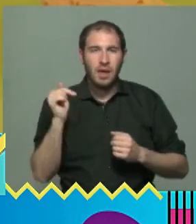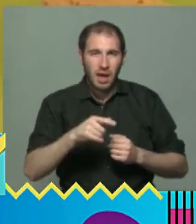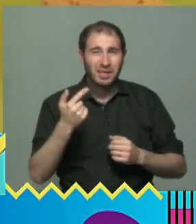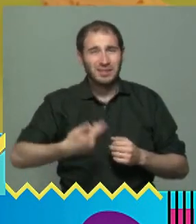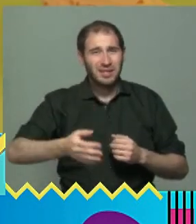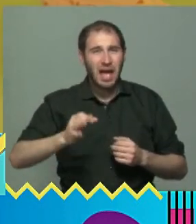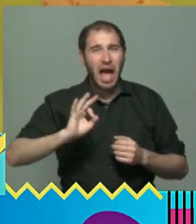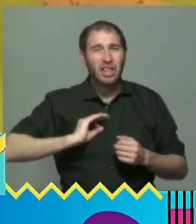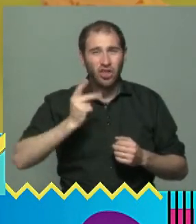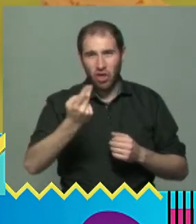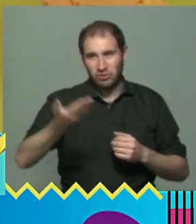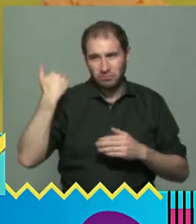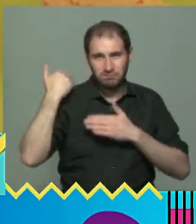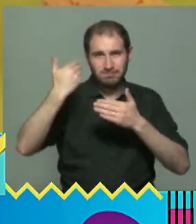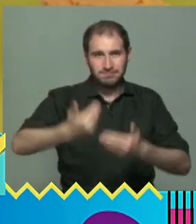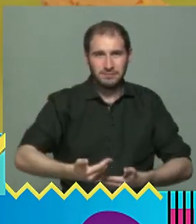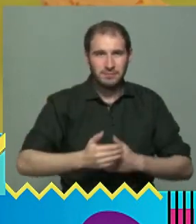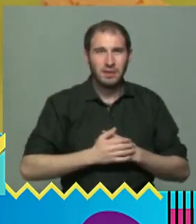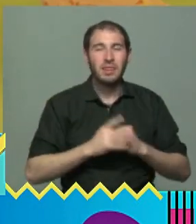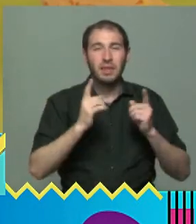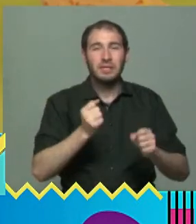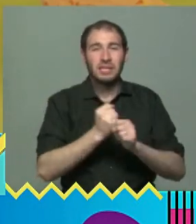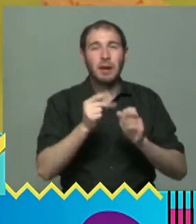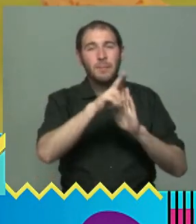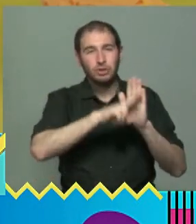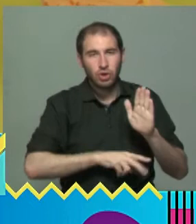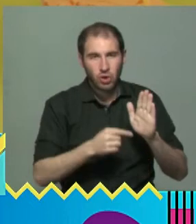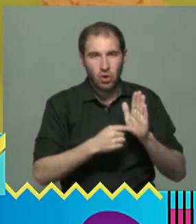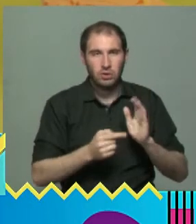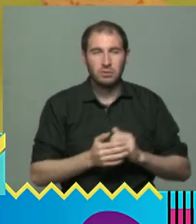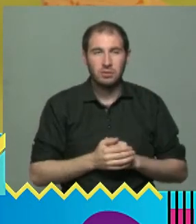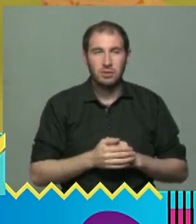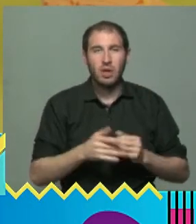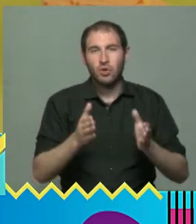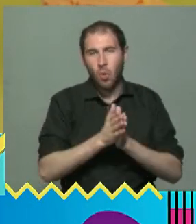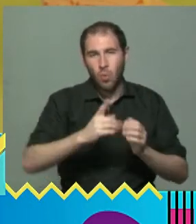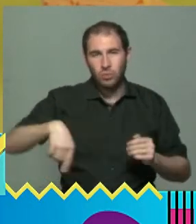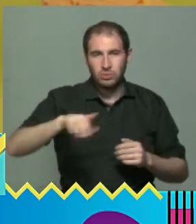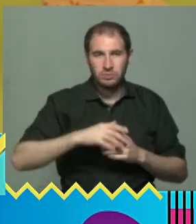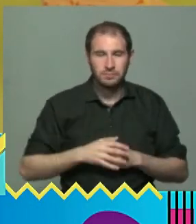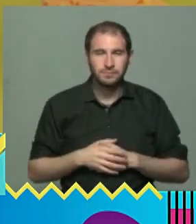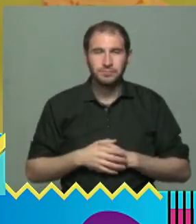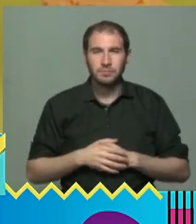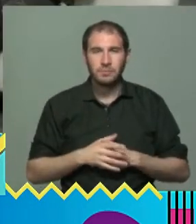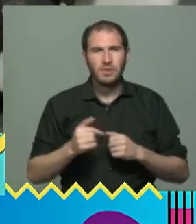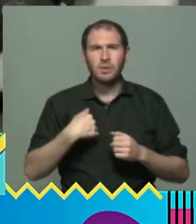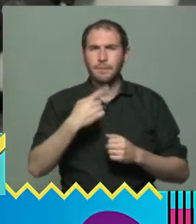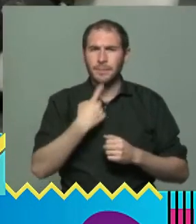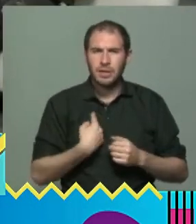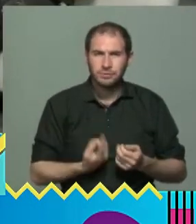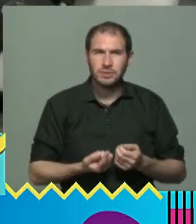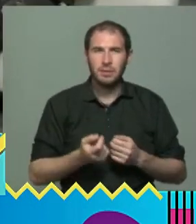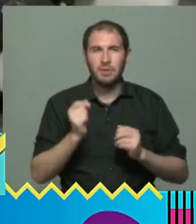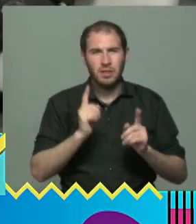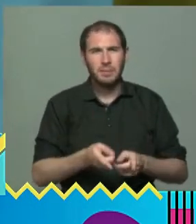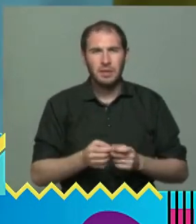ya desde hace 2 años a esta parte, aparte de trabajar en protocolos en común y demás. Bien. Y me preguntaba yo en función